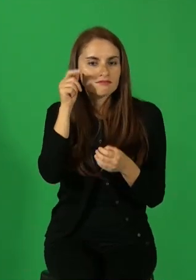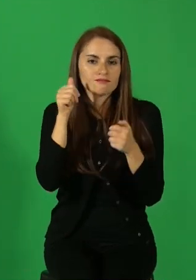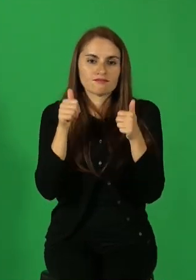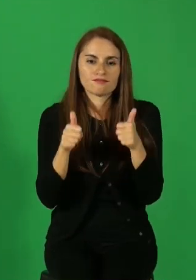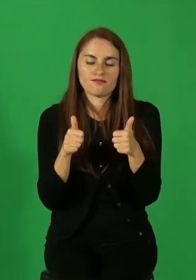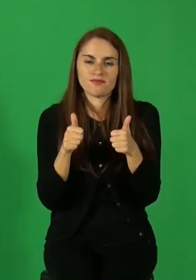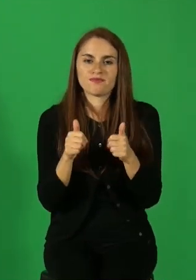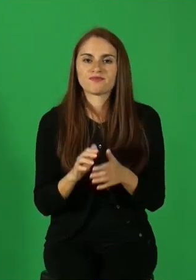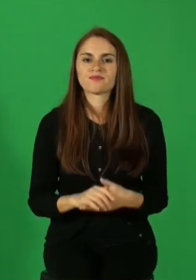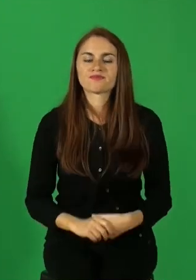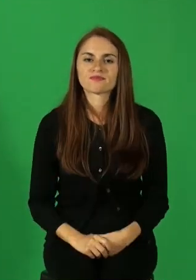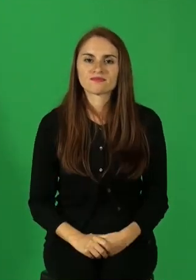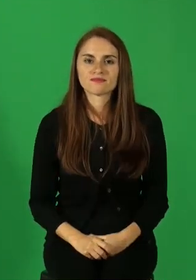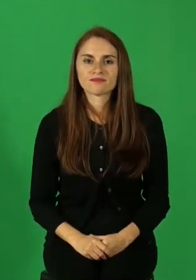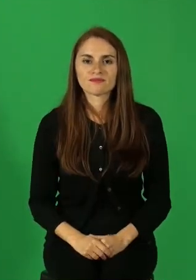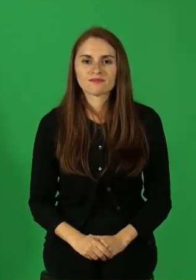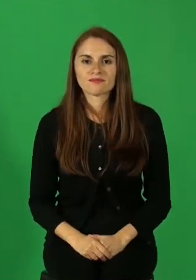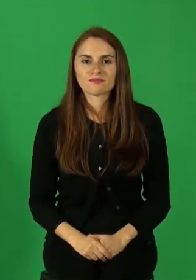en su libro guía.